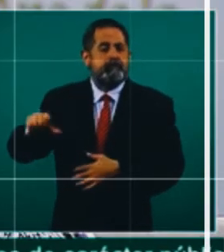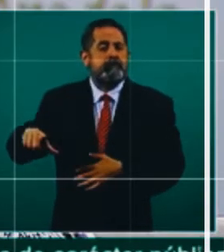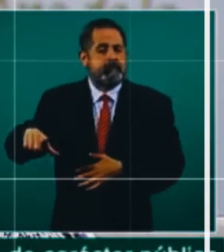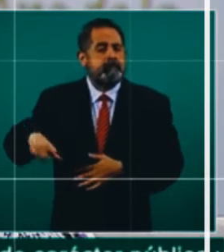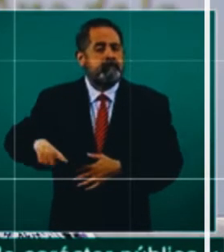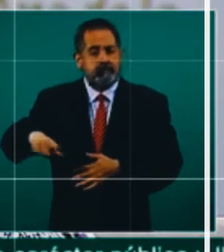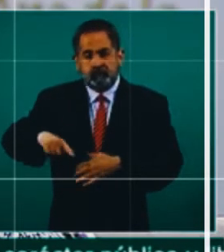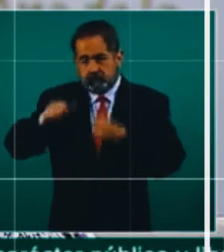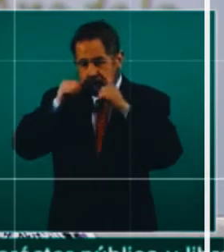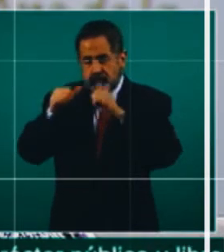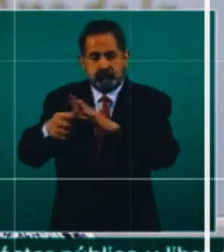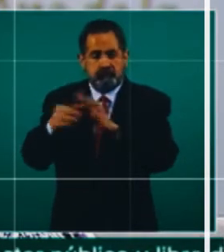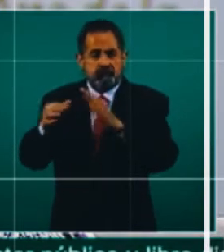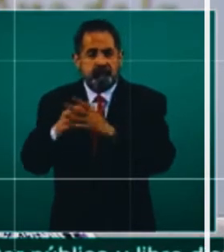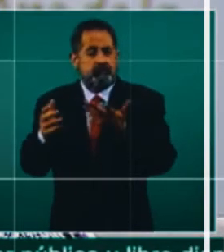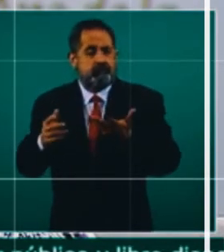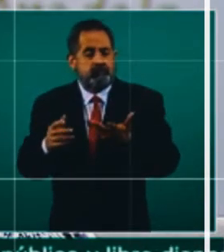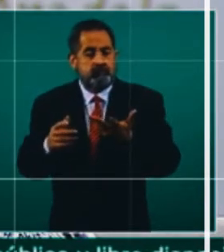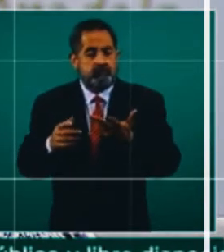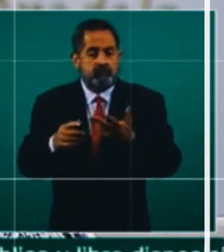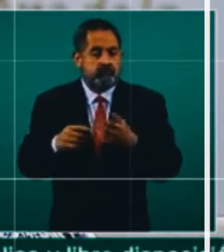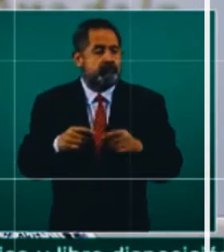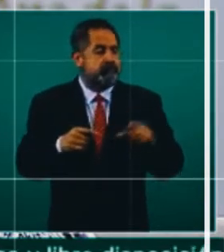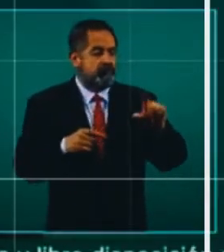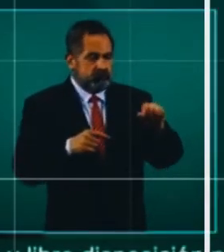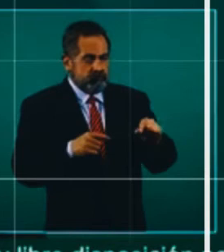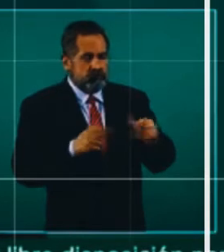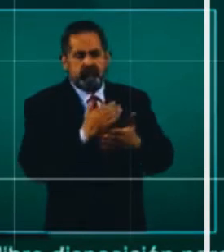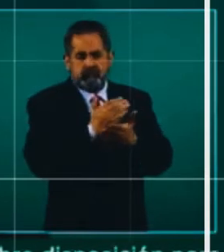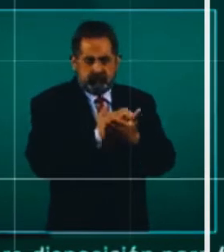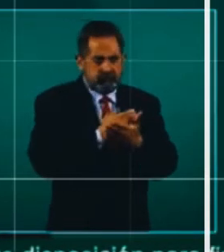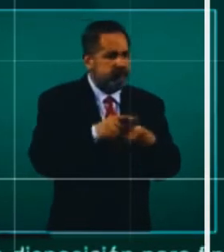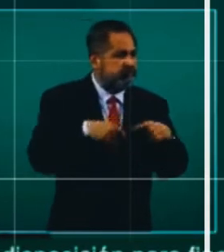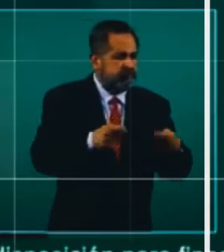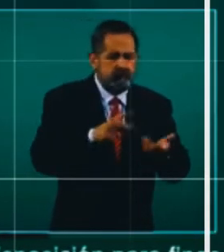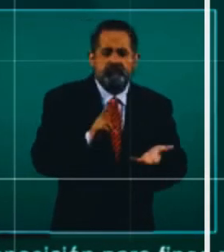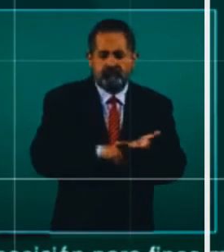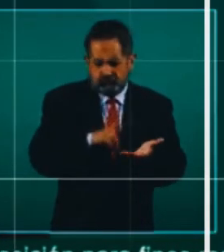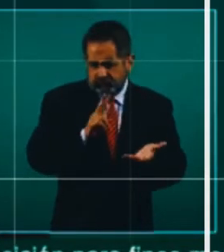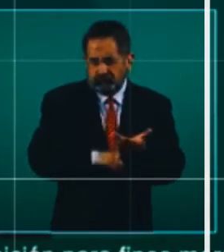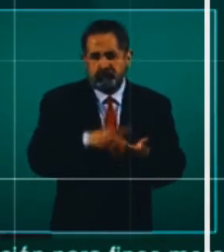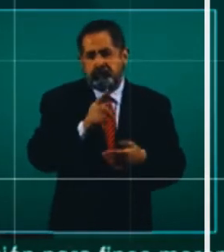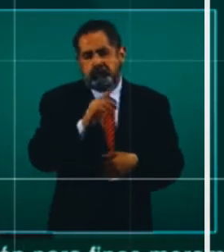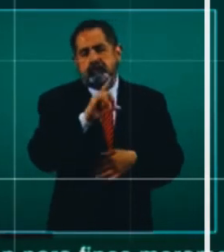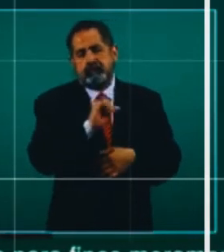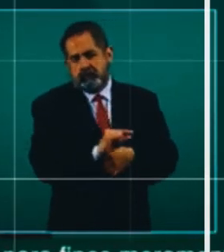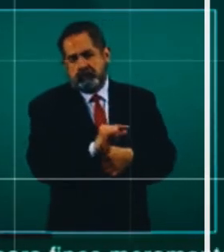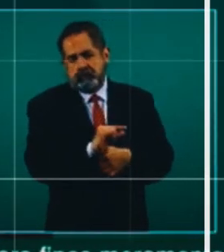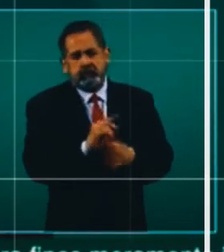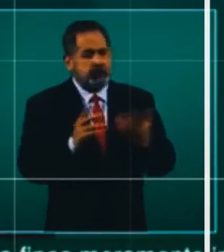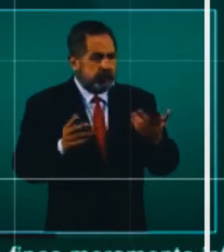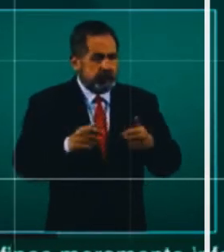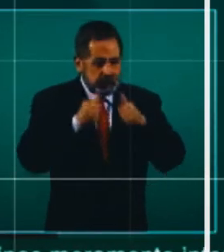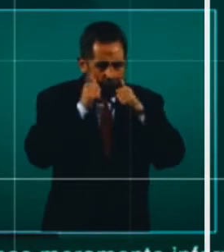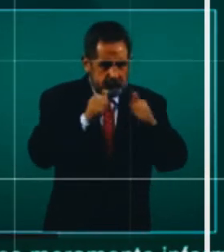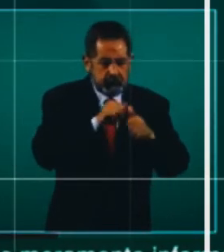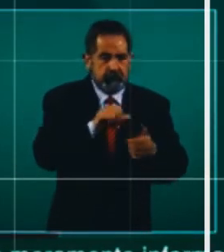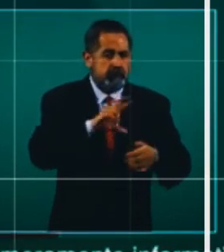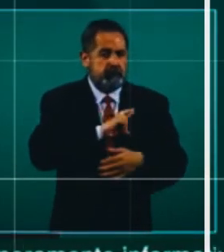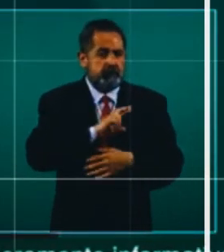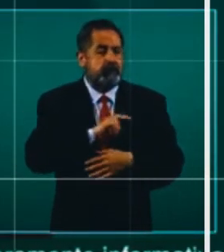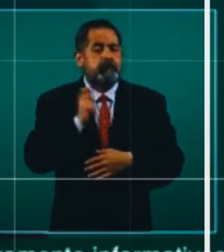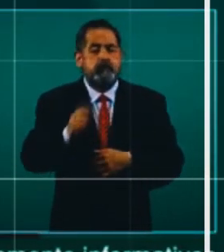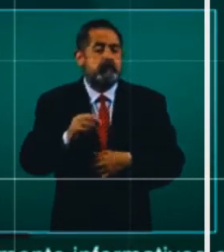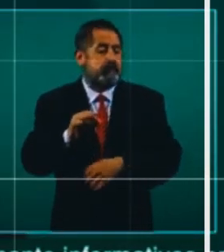público, menor contribución, muy valiosa, se agradece mucho, pero menor en el sector privado, y desde luego la